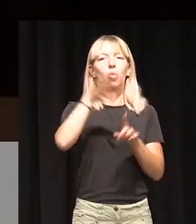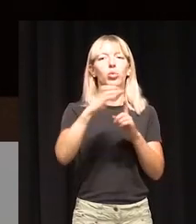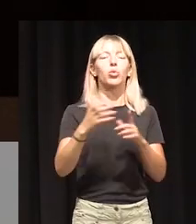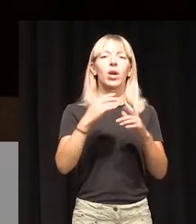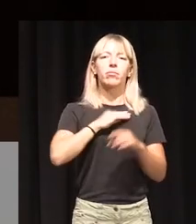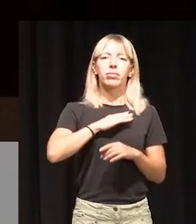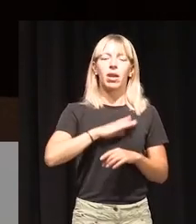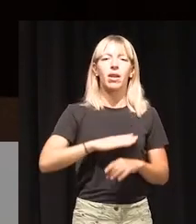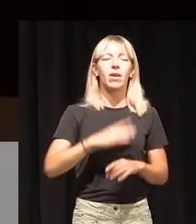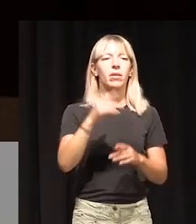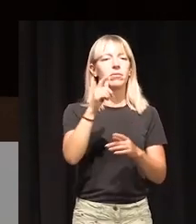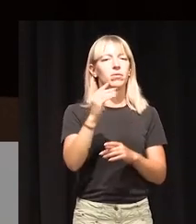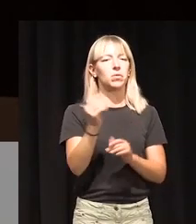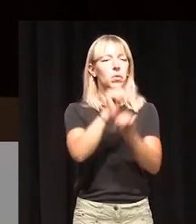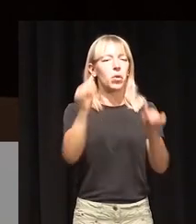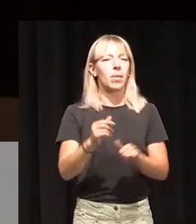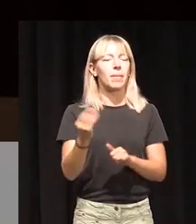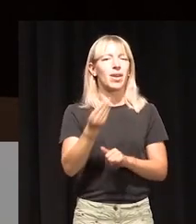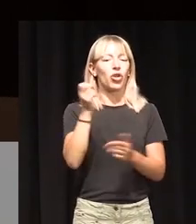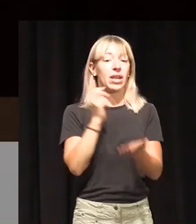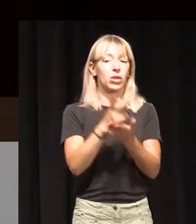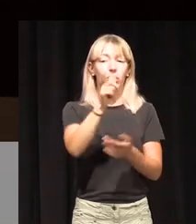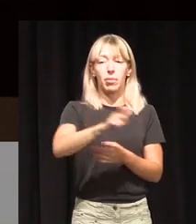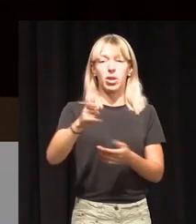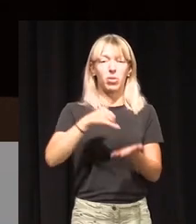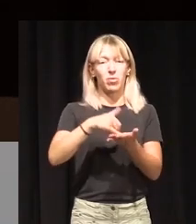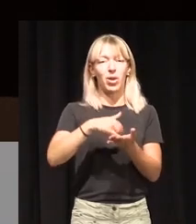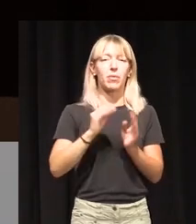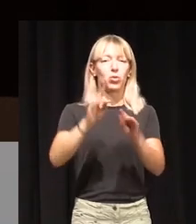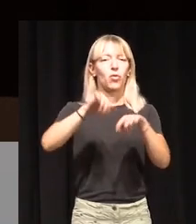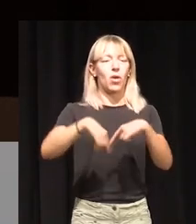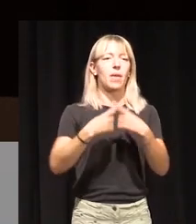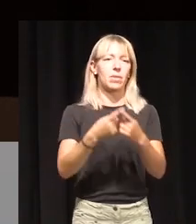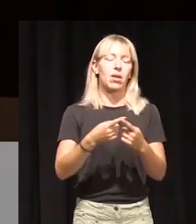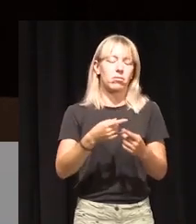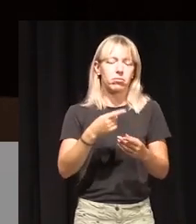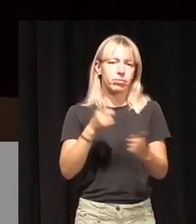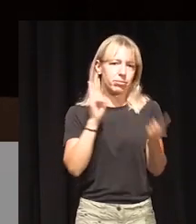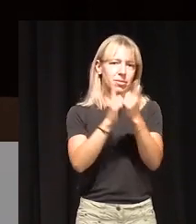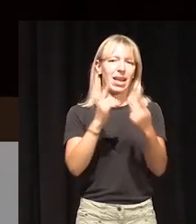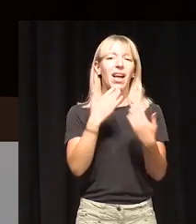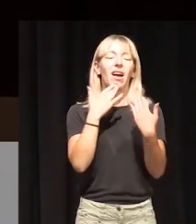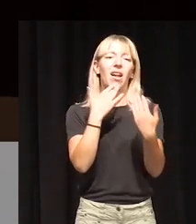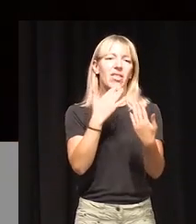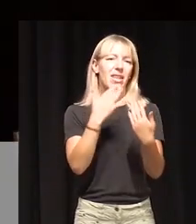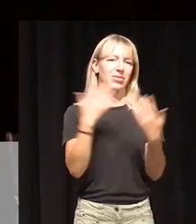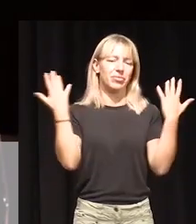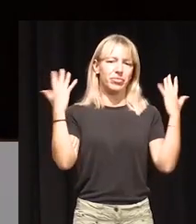de la mejor manera que existe los retos que muchas personas vulnerables y sus familias afrontan. Muchísimas